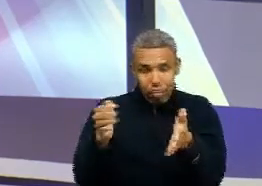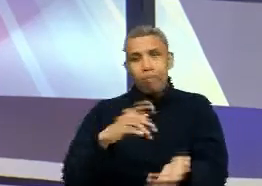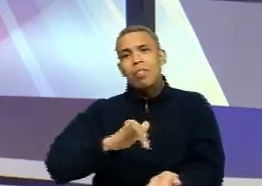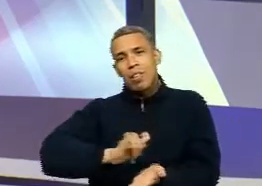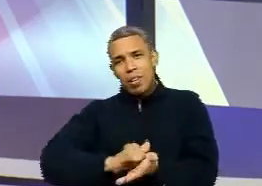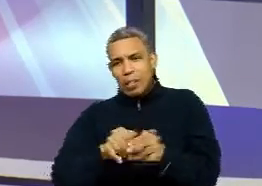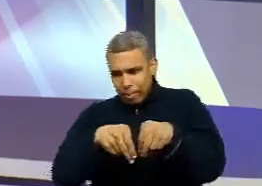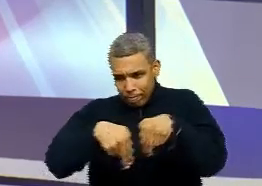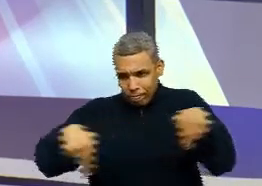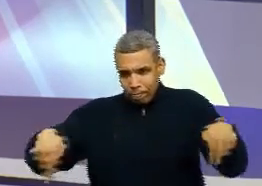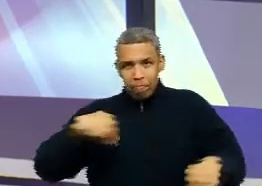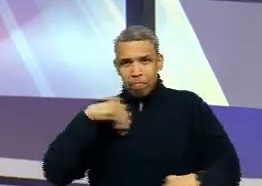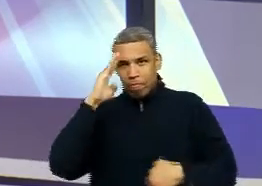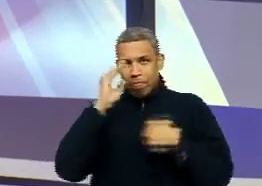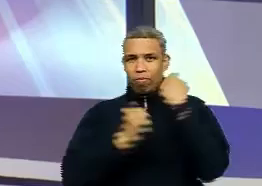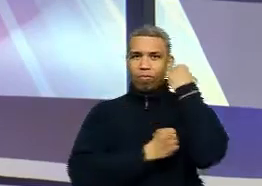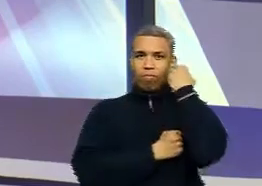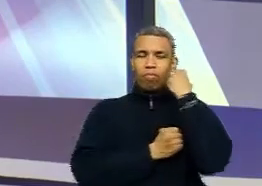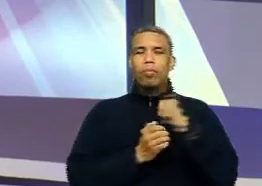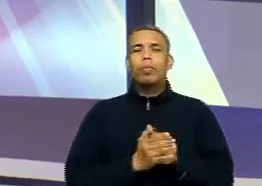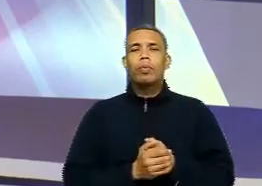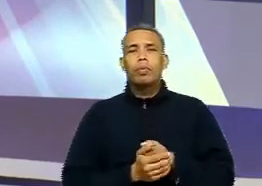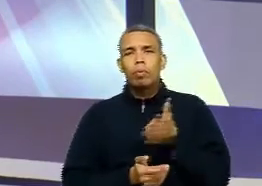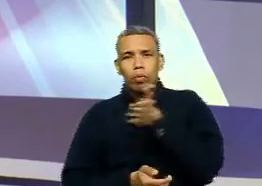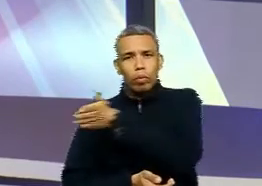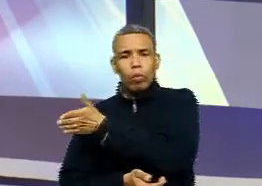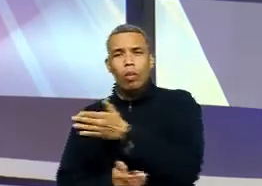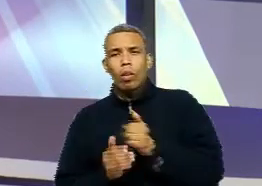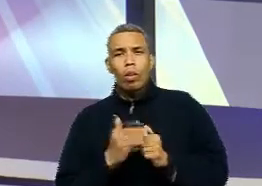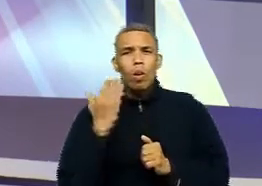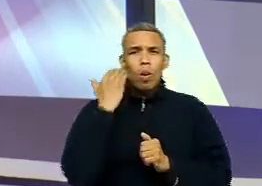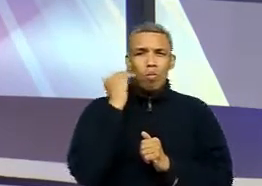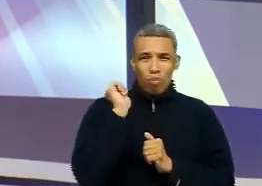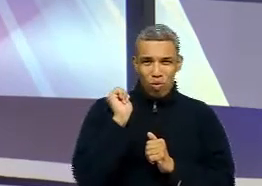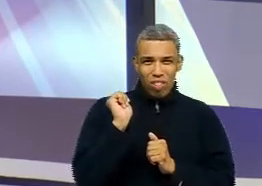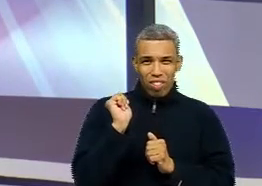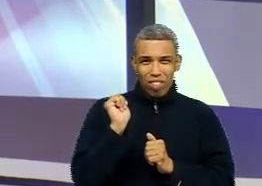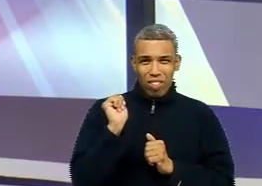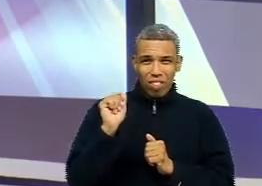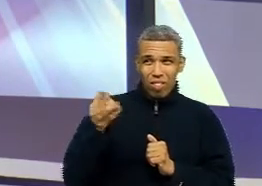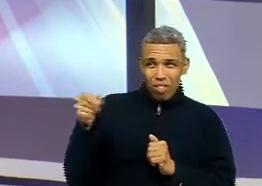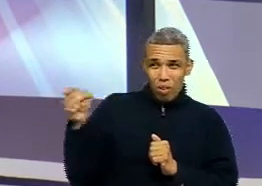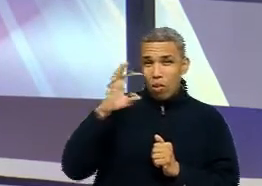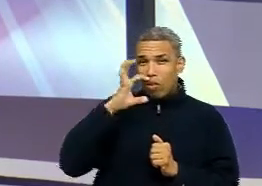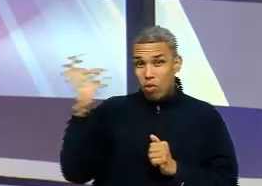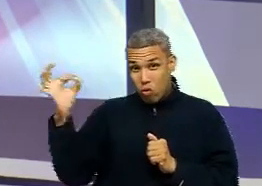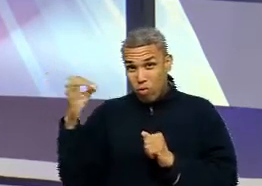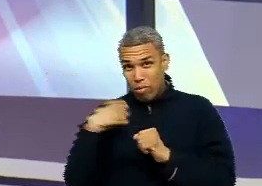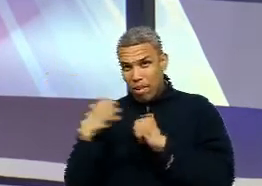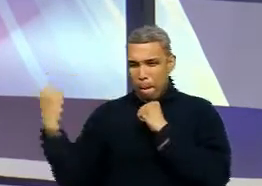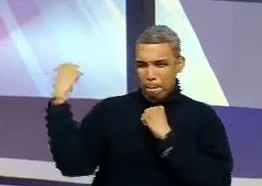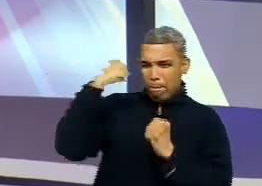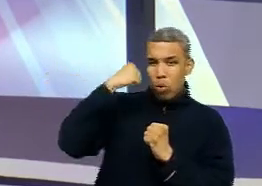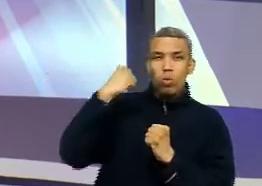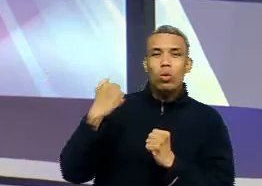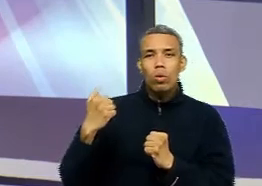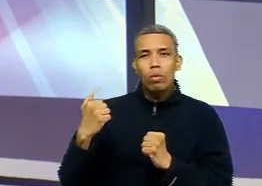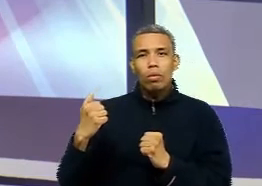mujer recibió una golpiza por parte de un sujeto que trató de violarla, según narra la ofendida. El agresor fue capturado y se encuentra privado de la